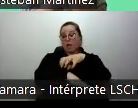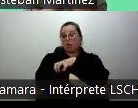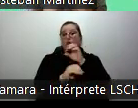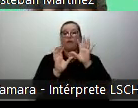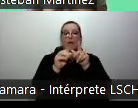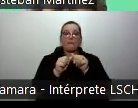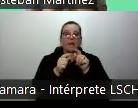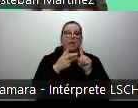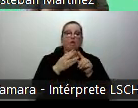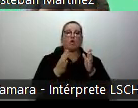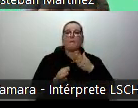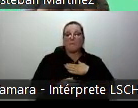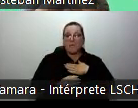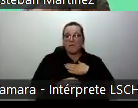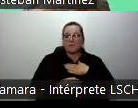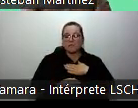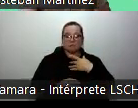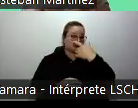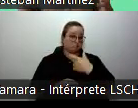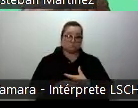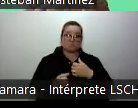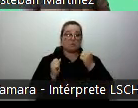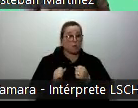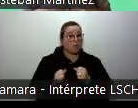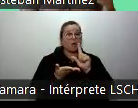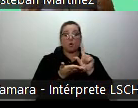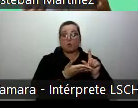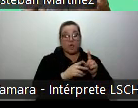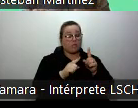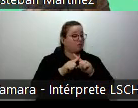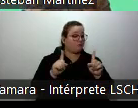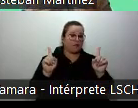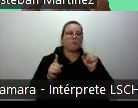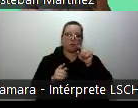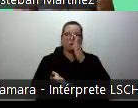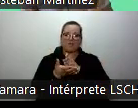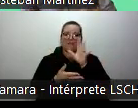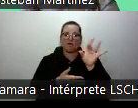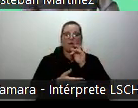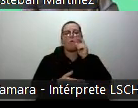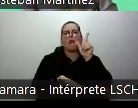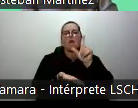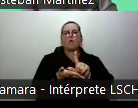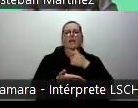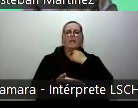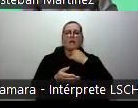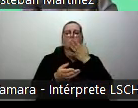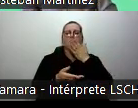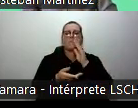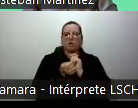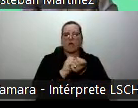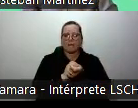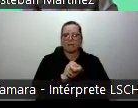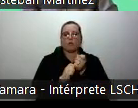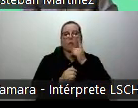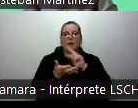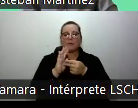Puede ser en ti mismo puede ser un lugar no independiente de la escala pero tienes que definirlo cuál es ese lugar del mundo que quieres mejorar Cuáles son los problemas a